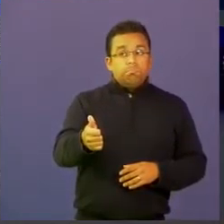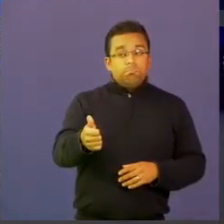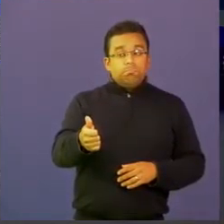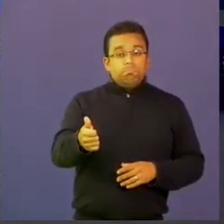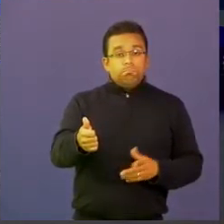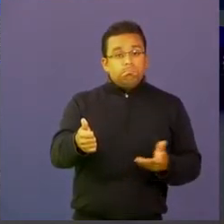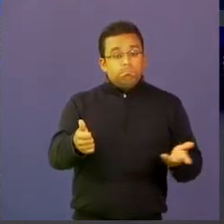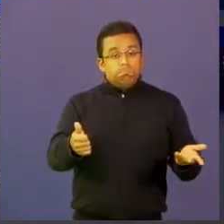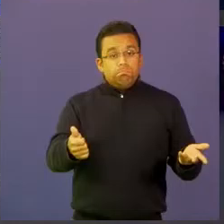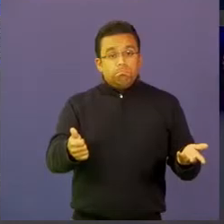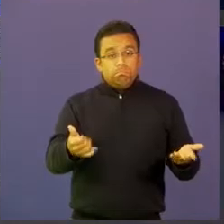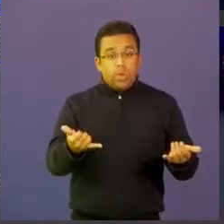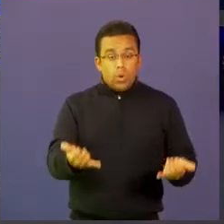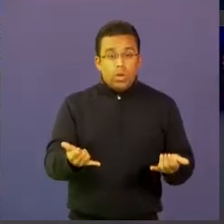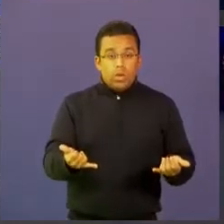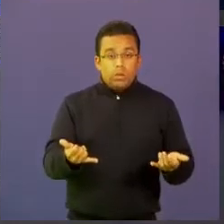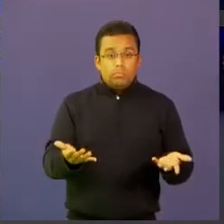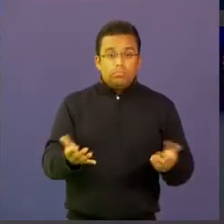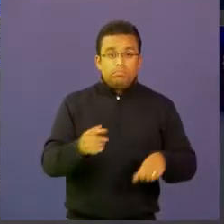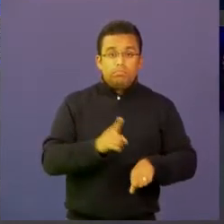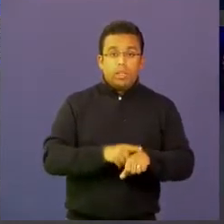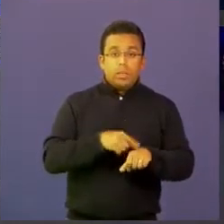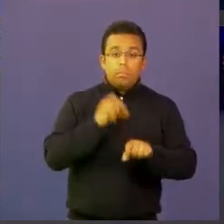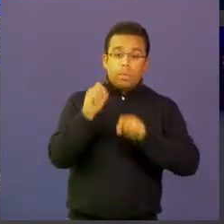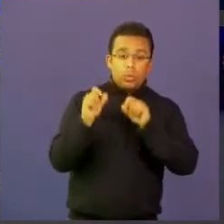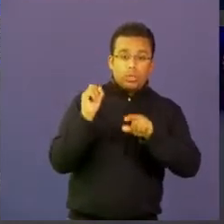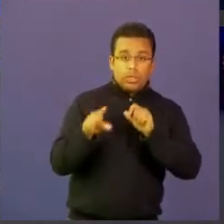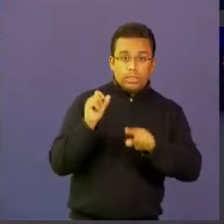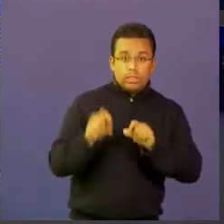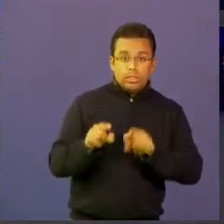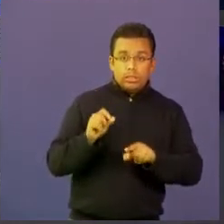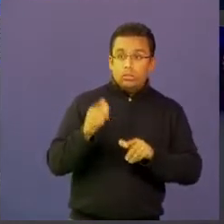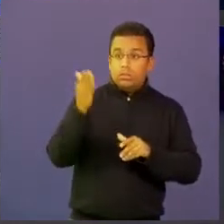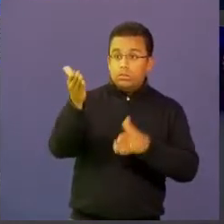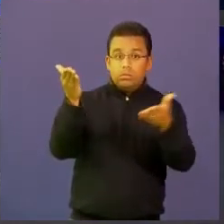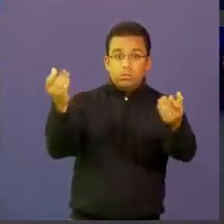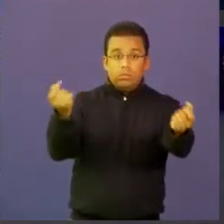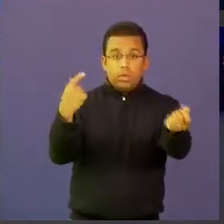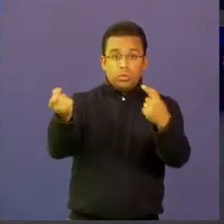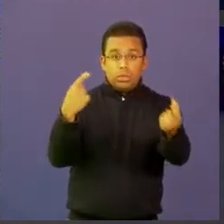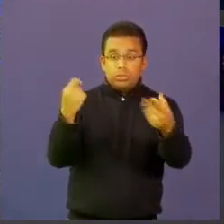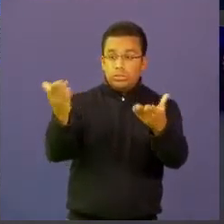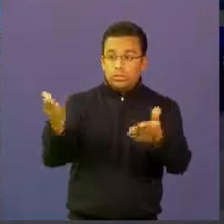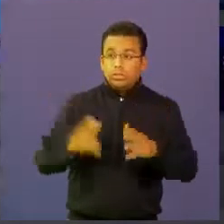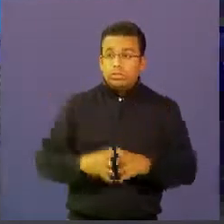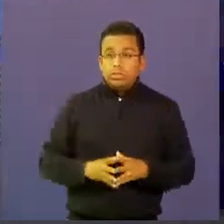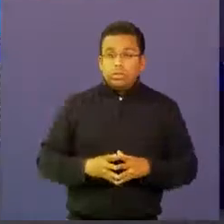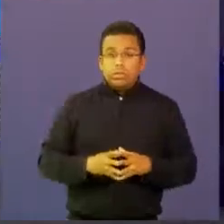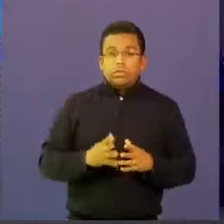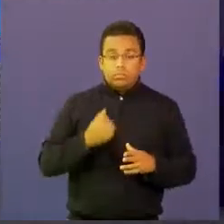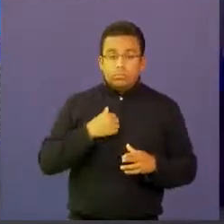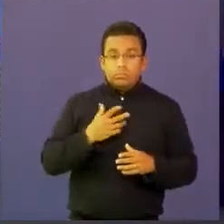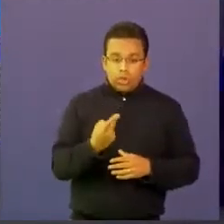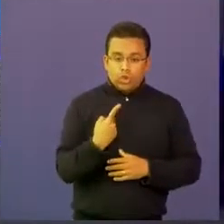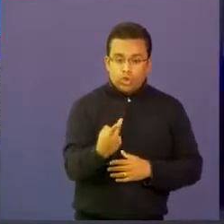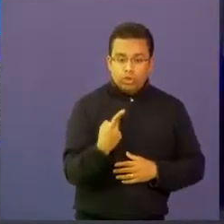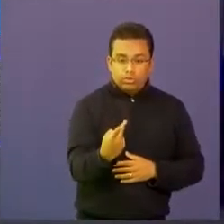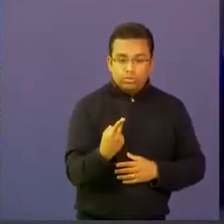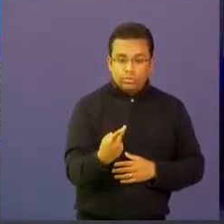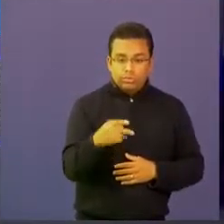creo que ahora vamos a tener un espacio de preguntas desde la audiencia que vamos a responder tú y yo